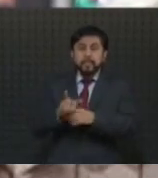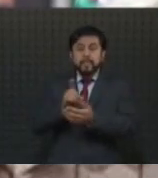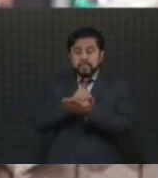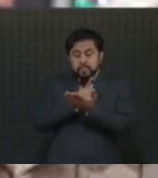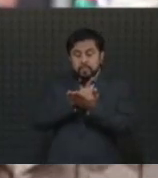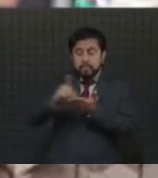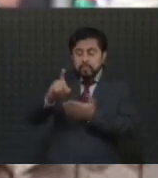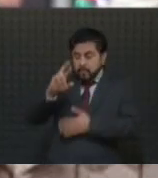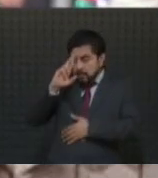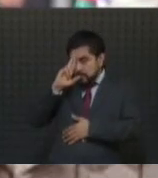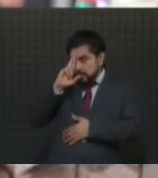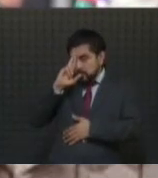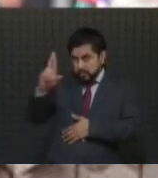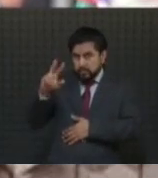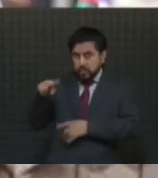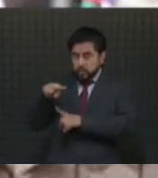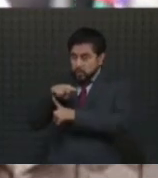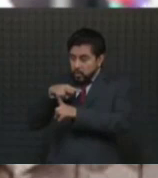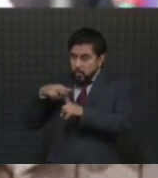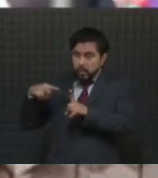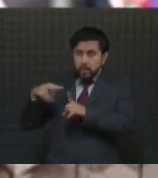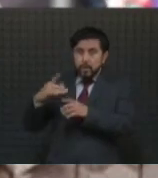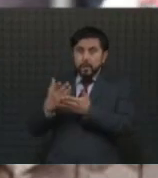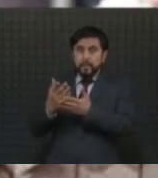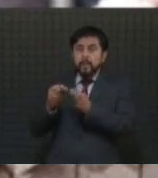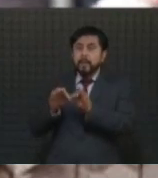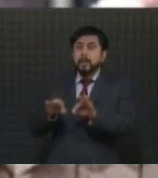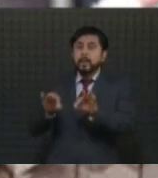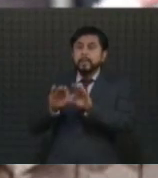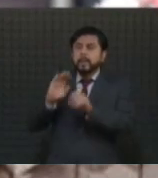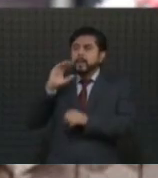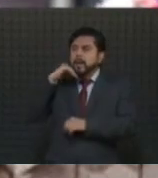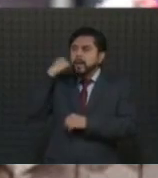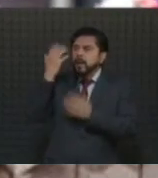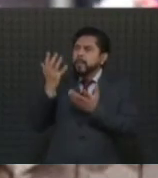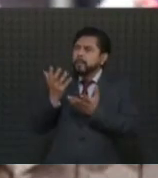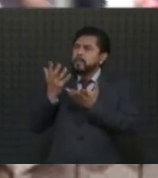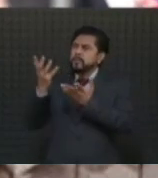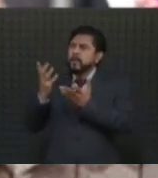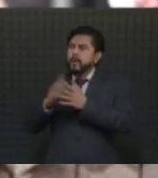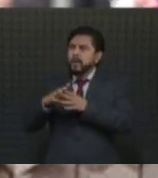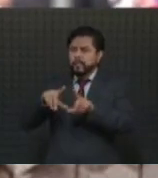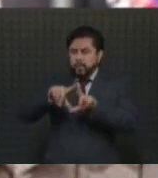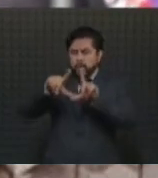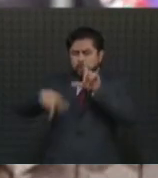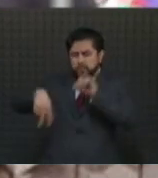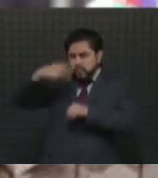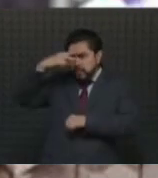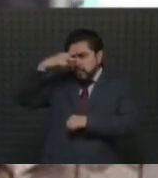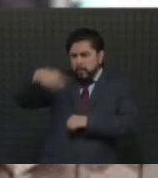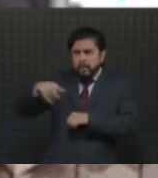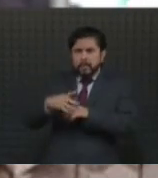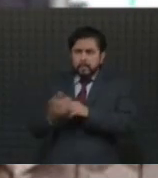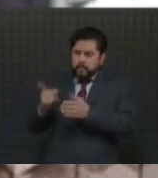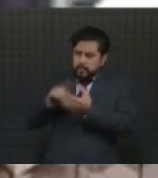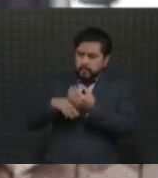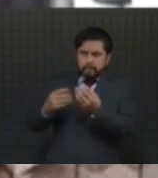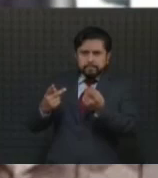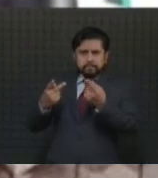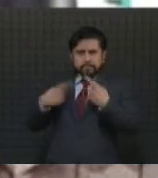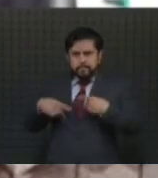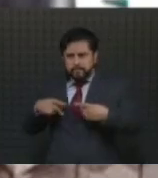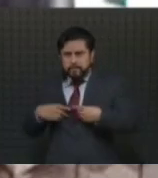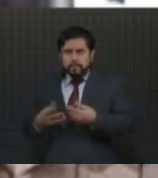la visión en donde queremos un México, en donde nos encontremos y en donde el recurso